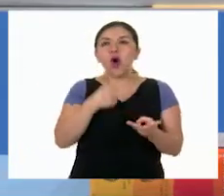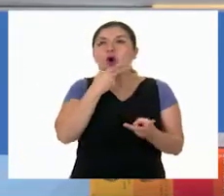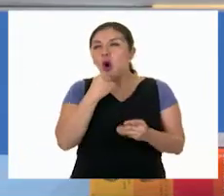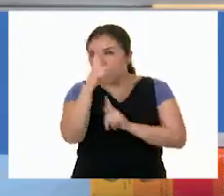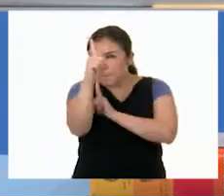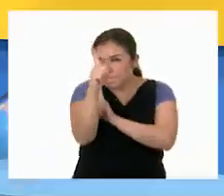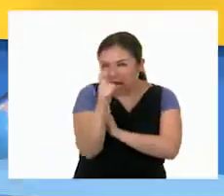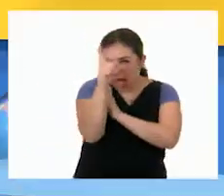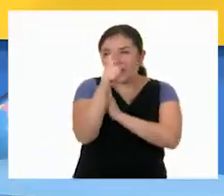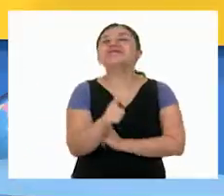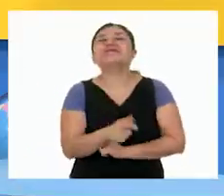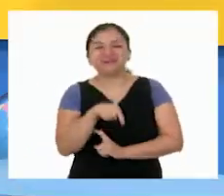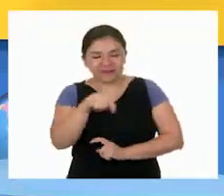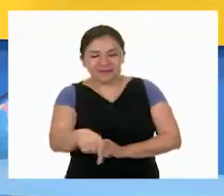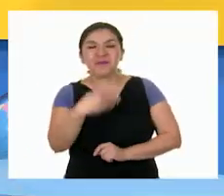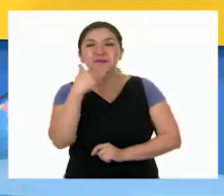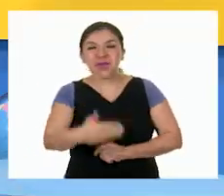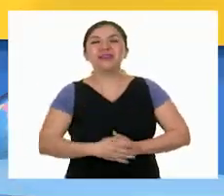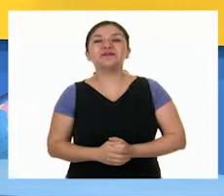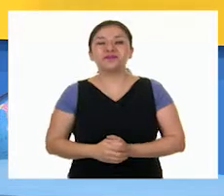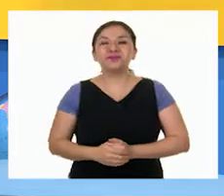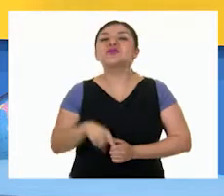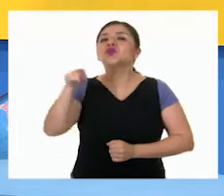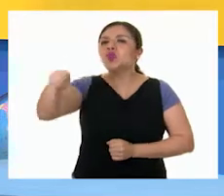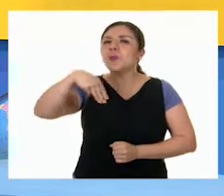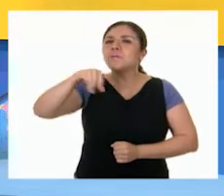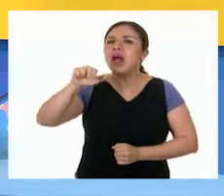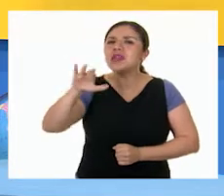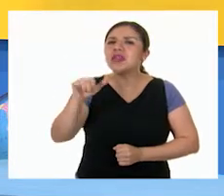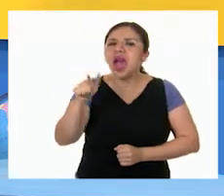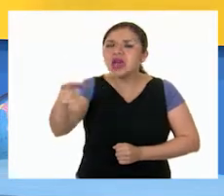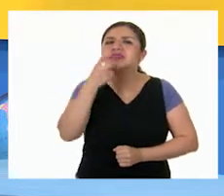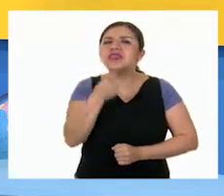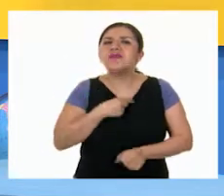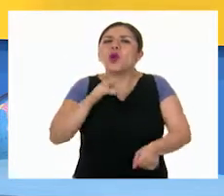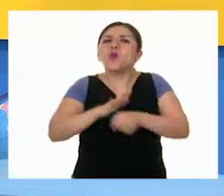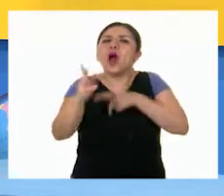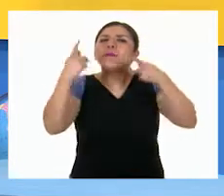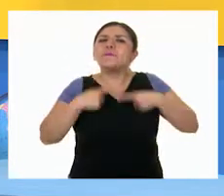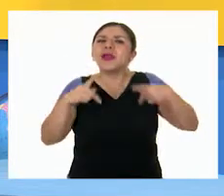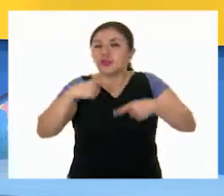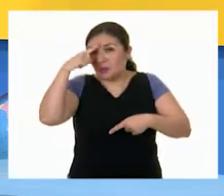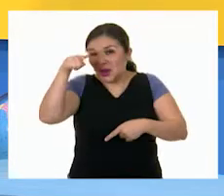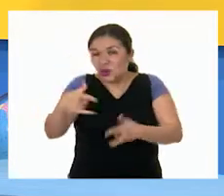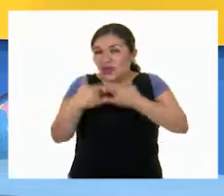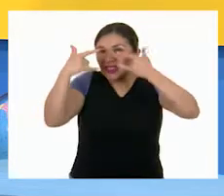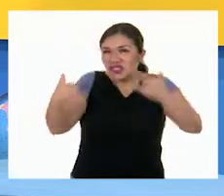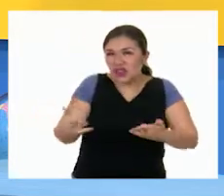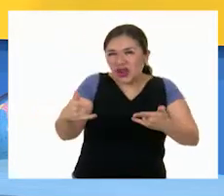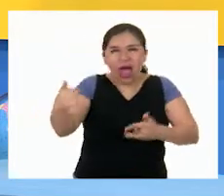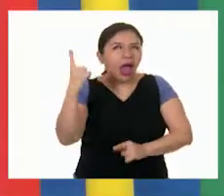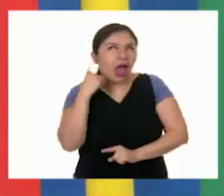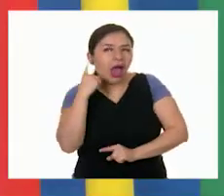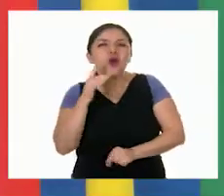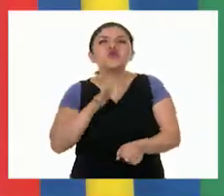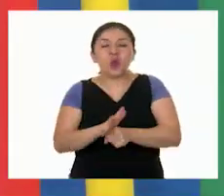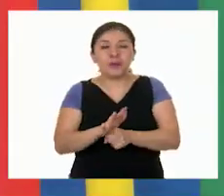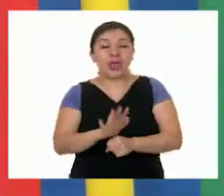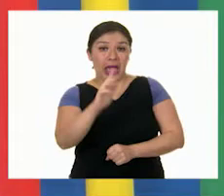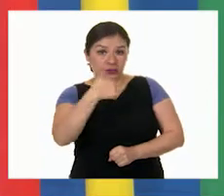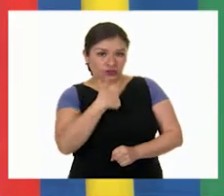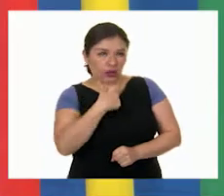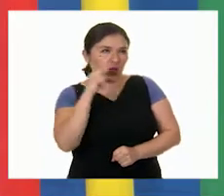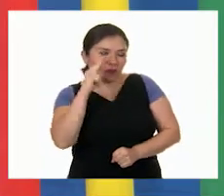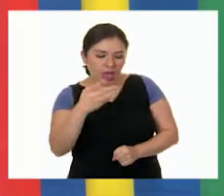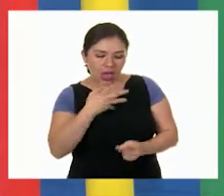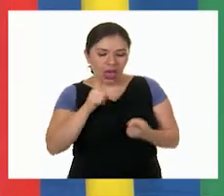cazador. Exacto. A ver, entonces, María, ¿cuáles eran los personajes de la fábula que tú escuchaste? Ah, en mi fábula